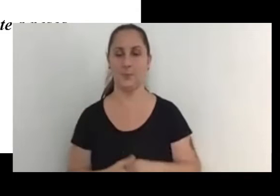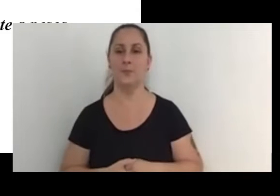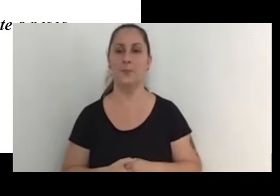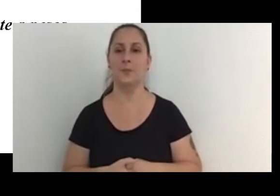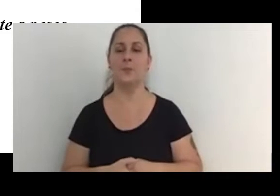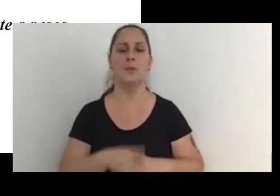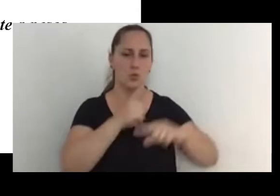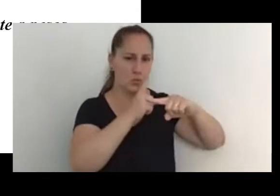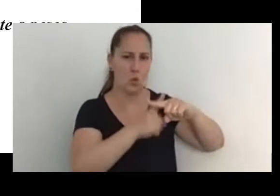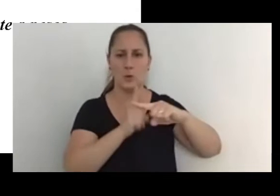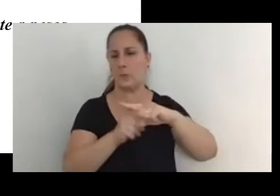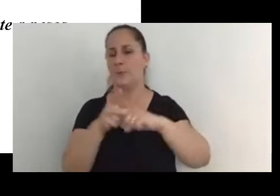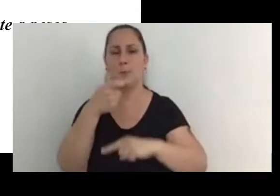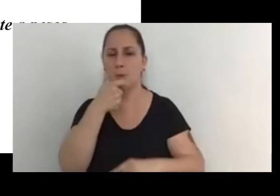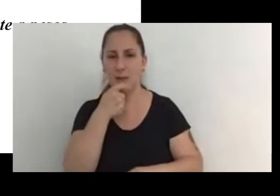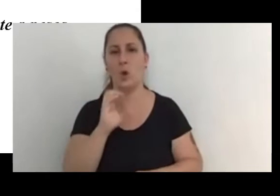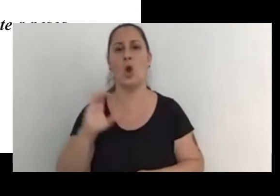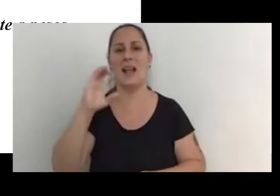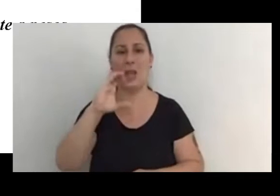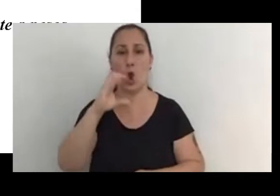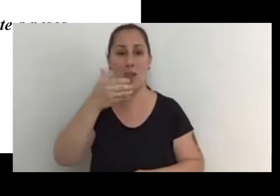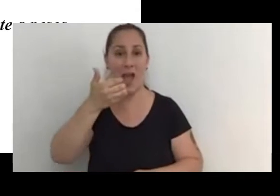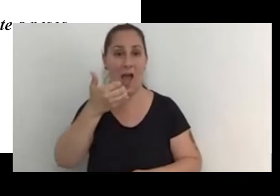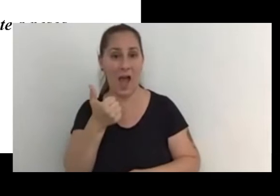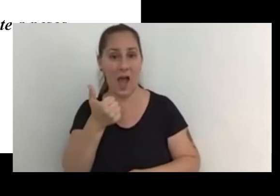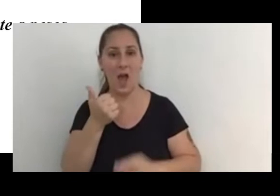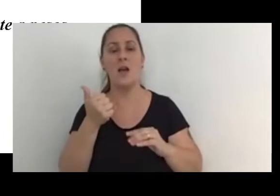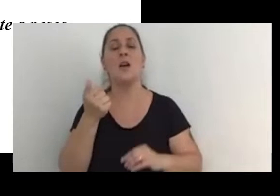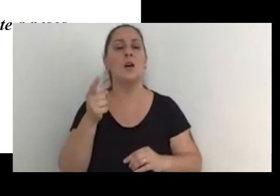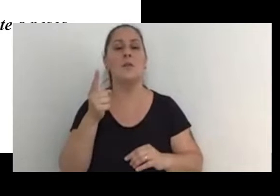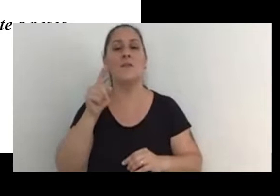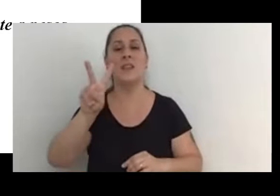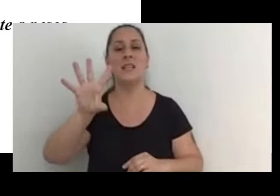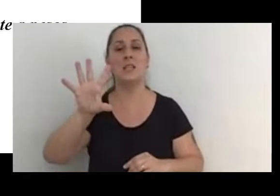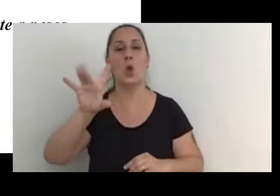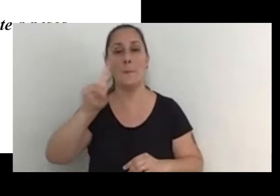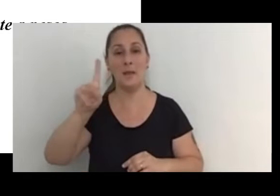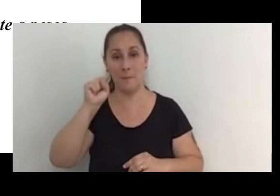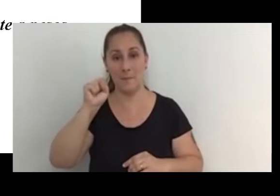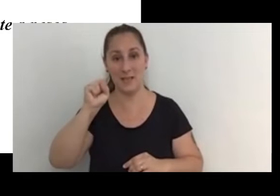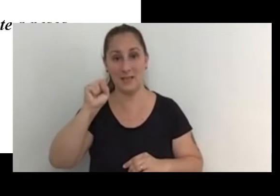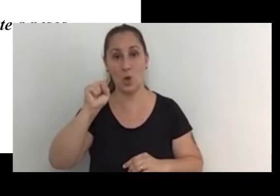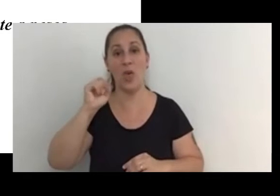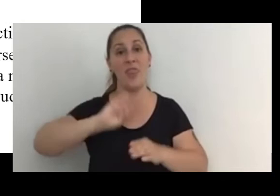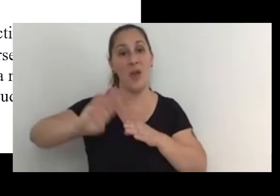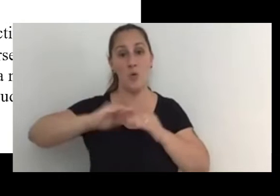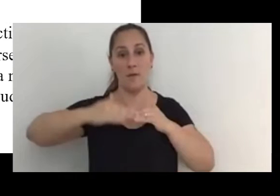por ejemplo, de la categoría A, superar 25.000 pesos de deuda. ¿Mm?